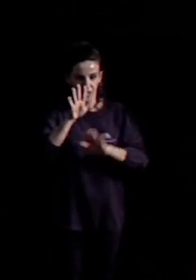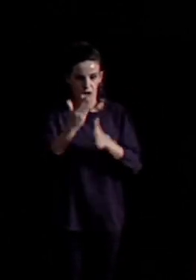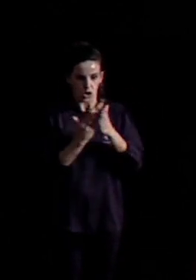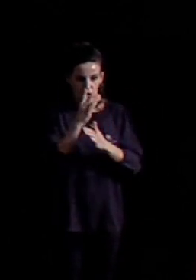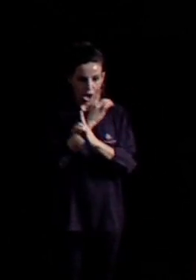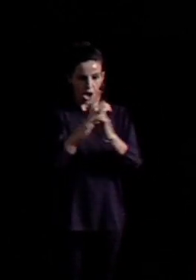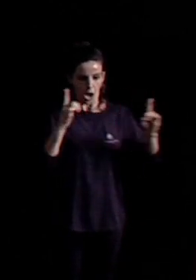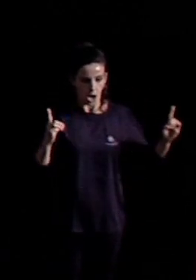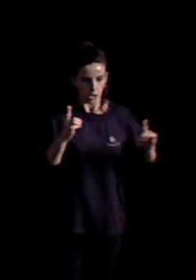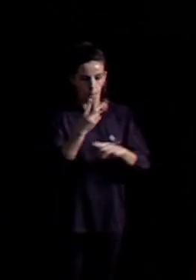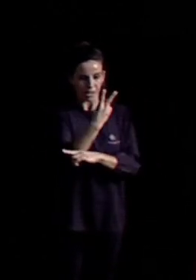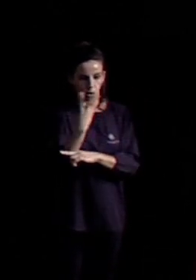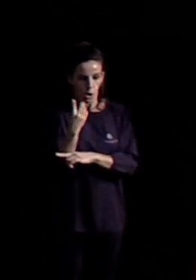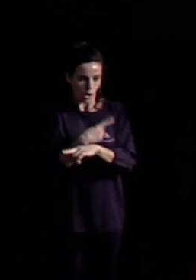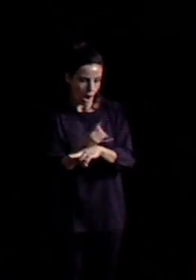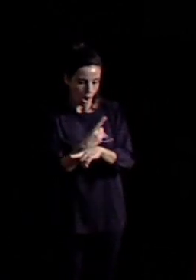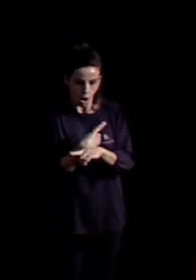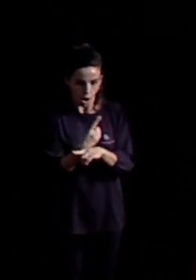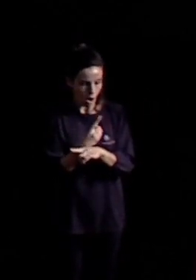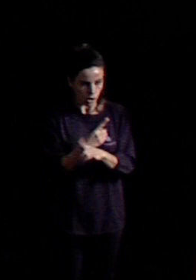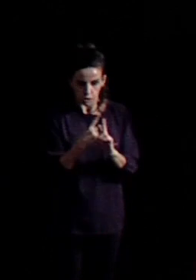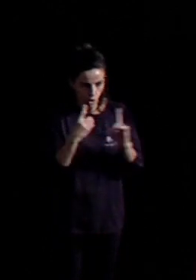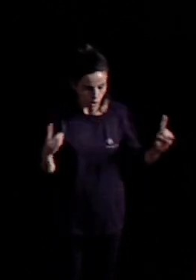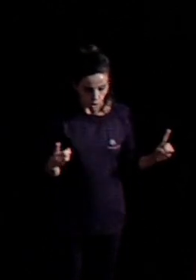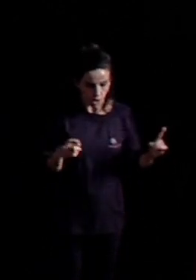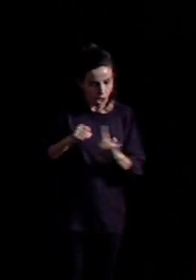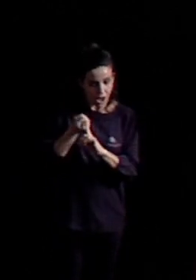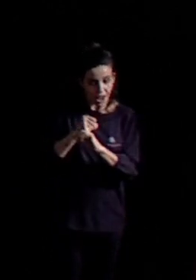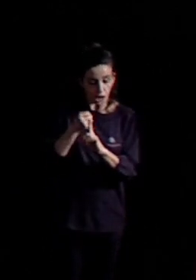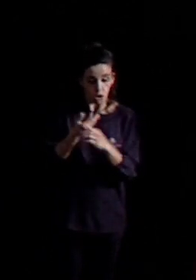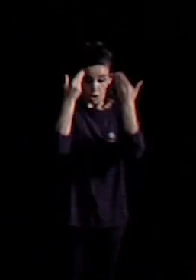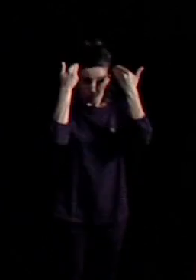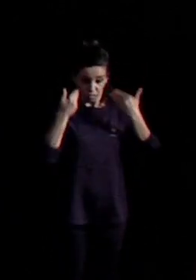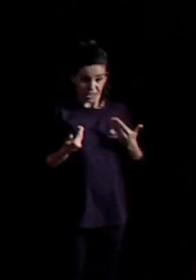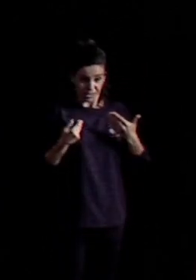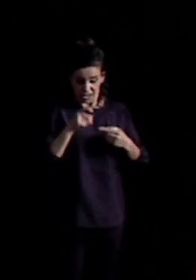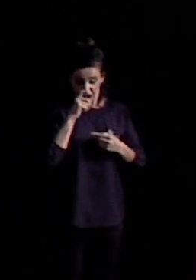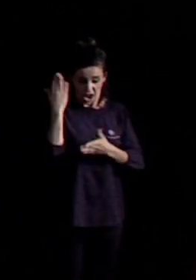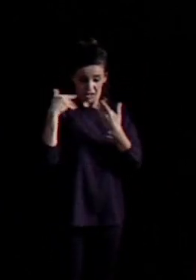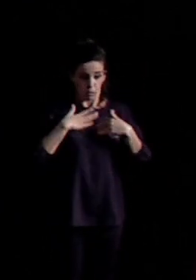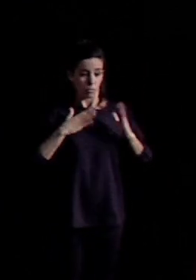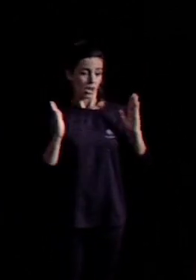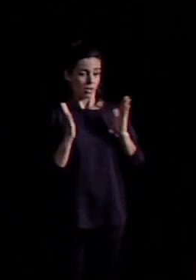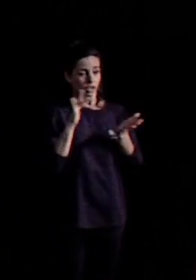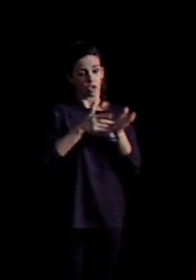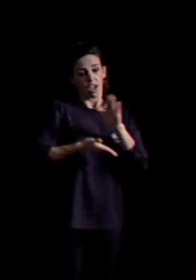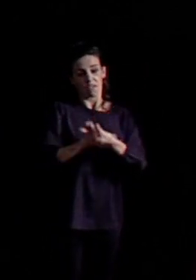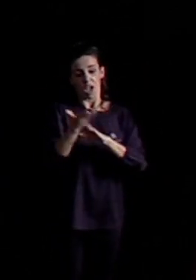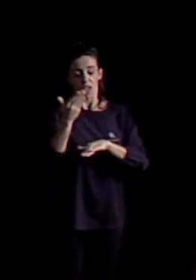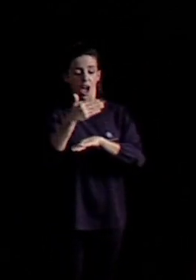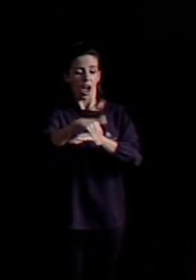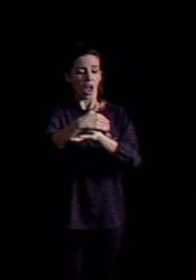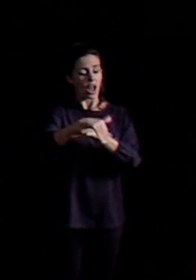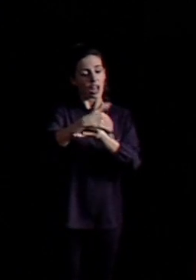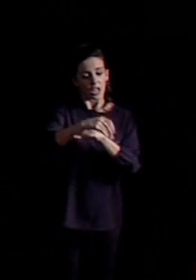año, 24 horas al día. El acoso físico, el de mi tiempo, que ibas por el patio,